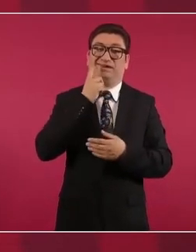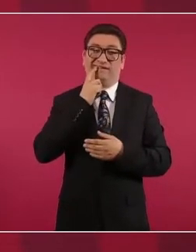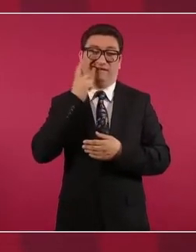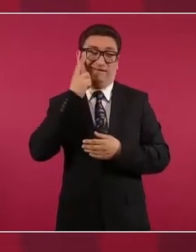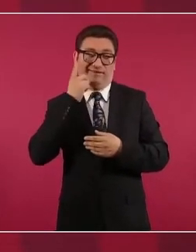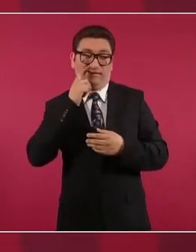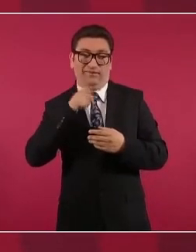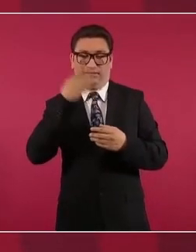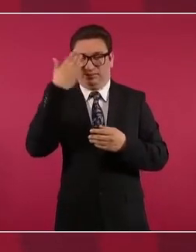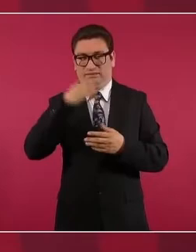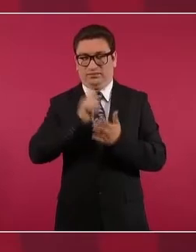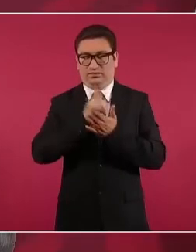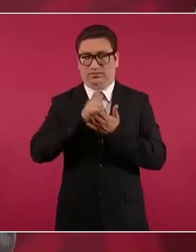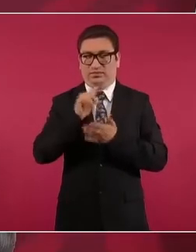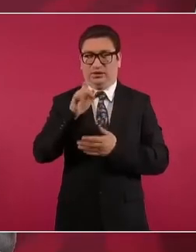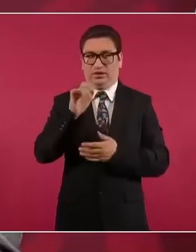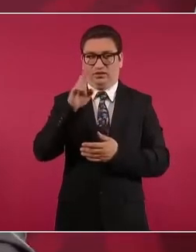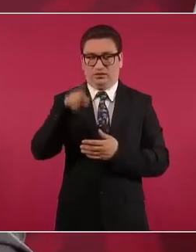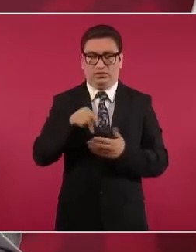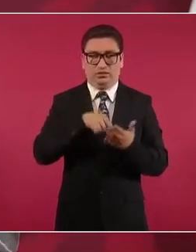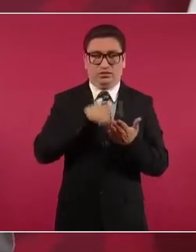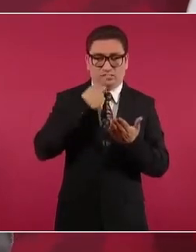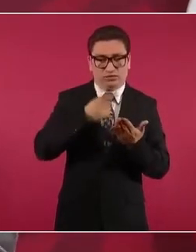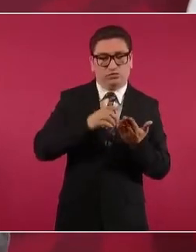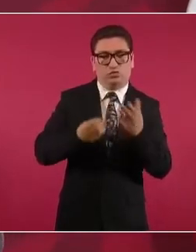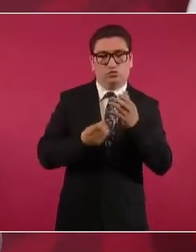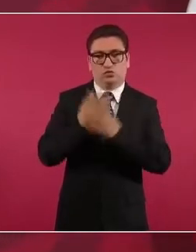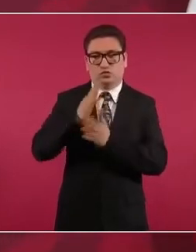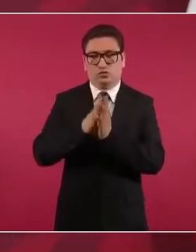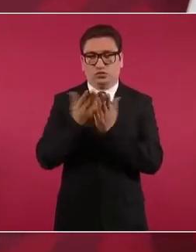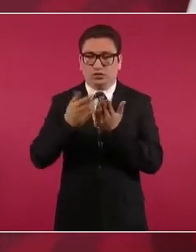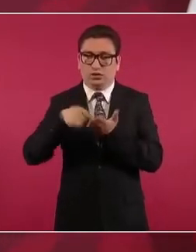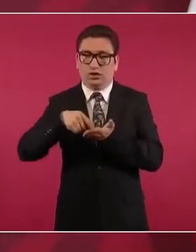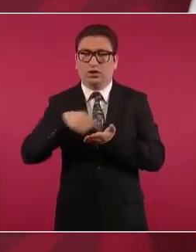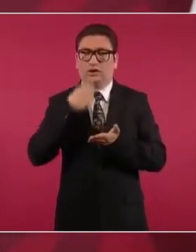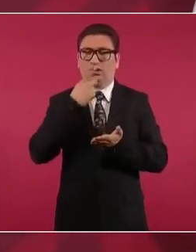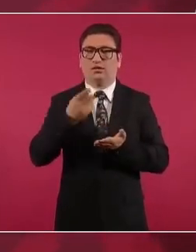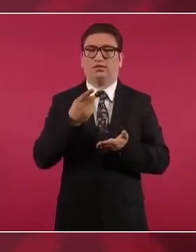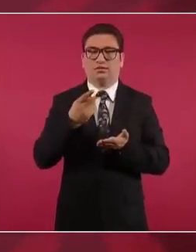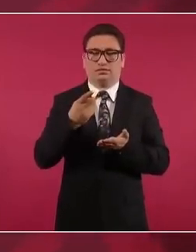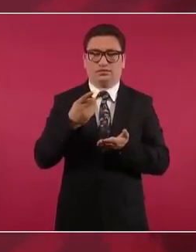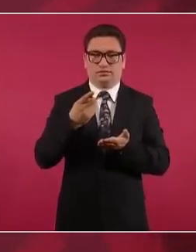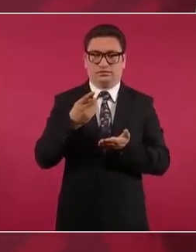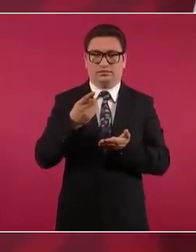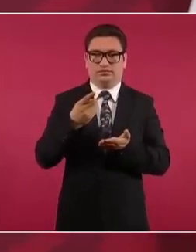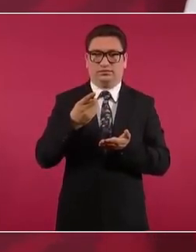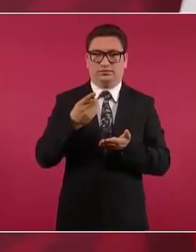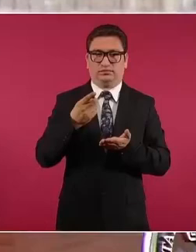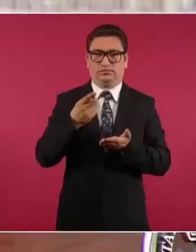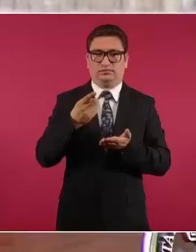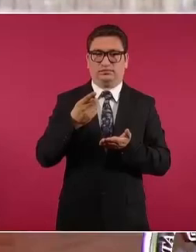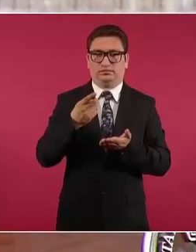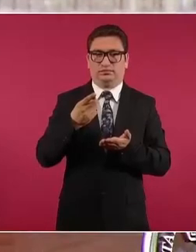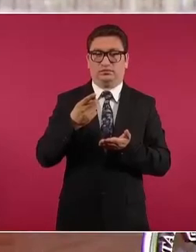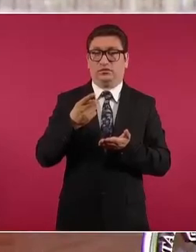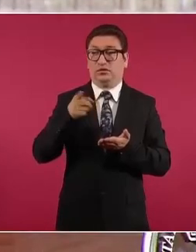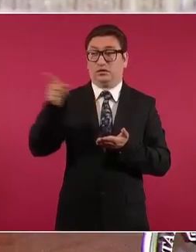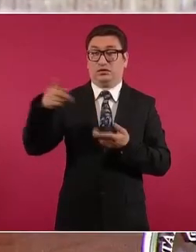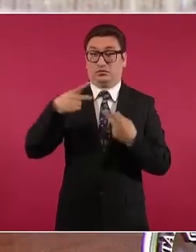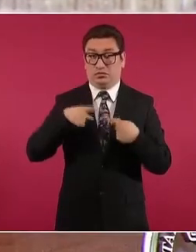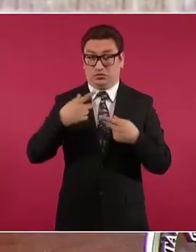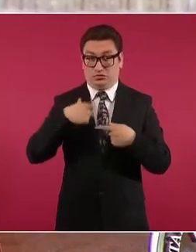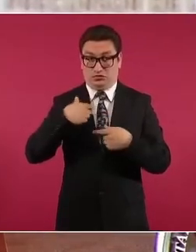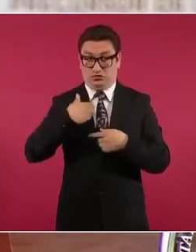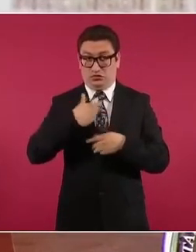la ley del talión. El Nuevo Testamento es, si te golpean en